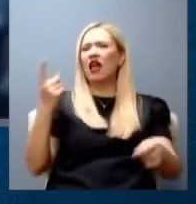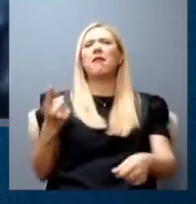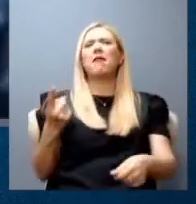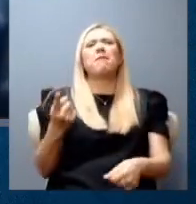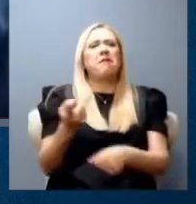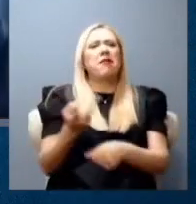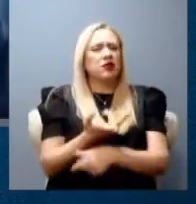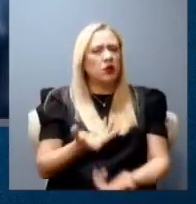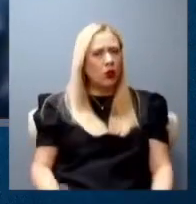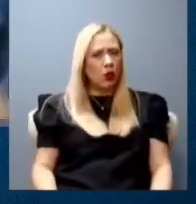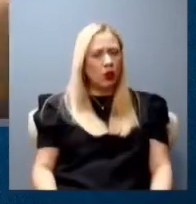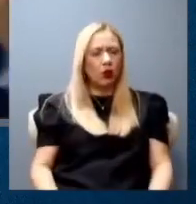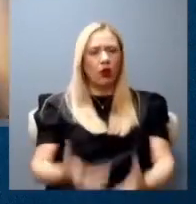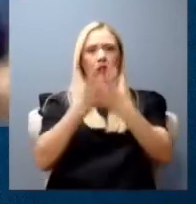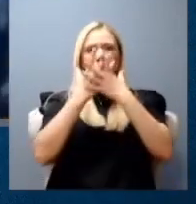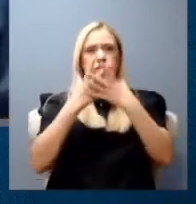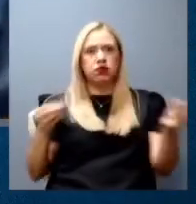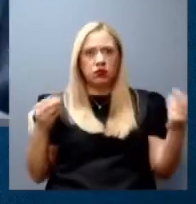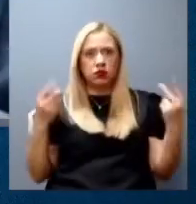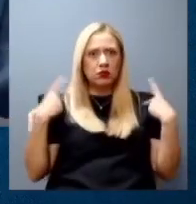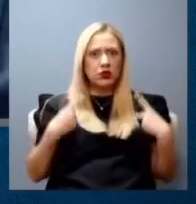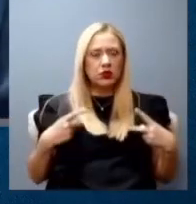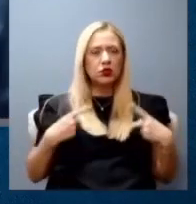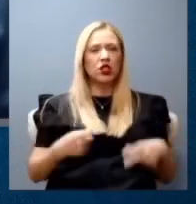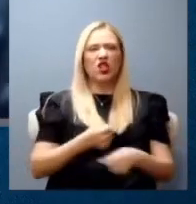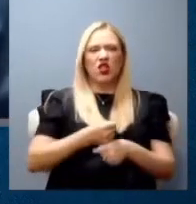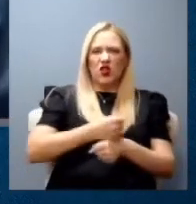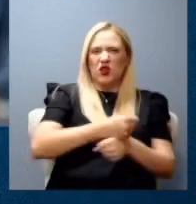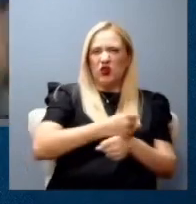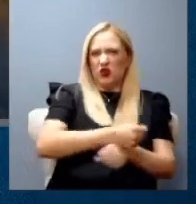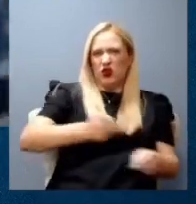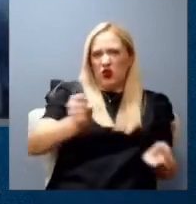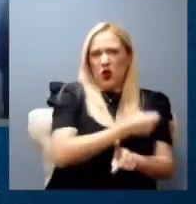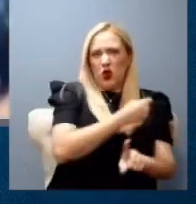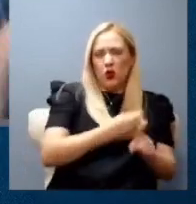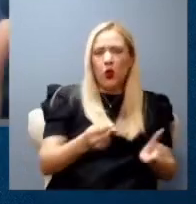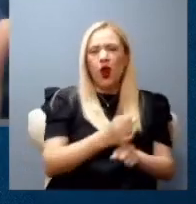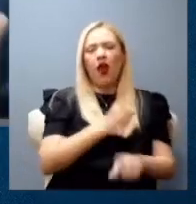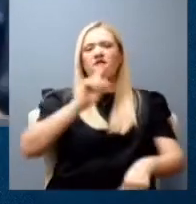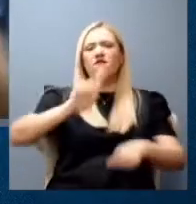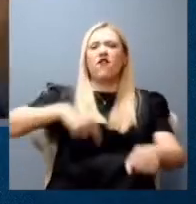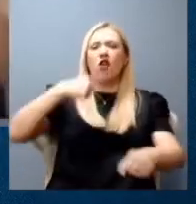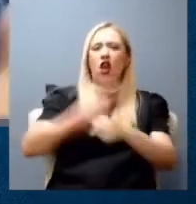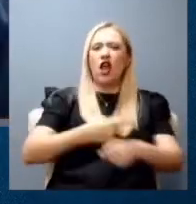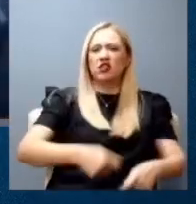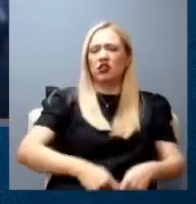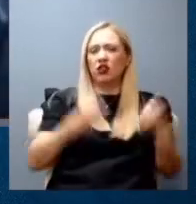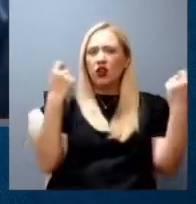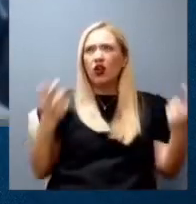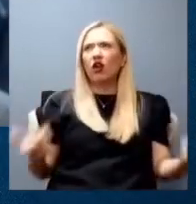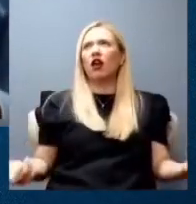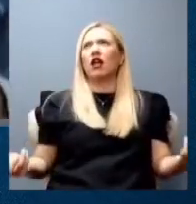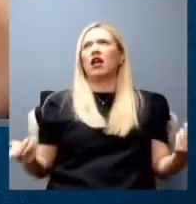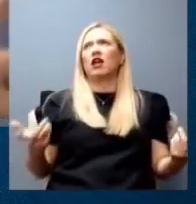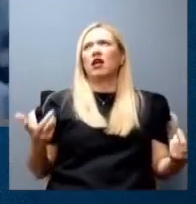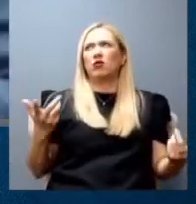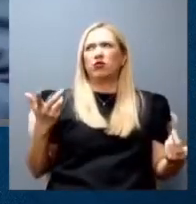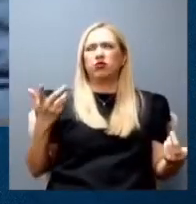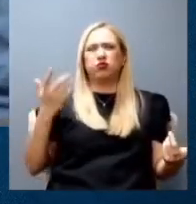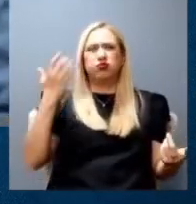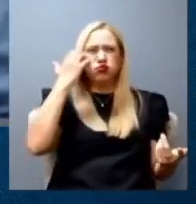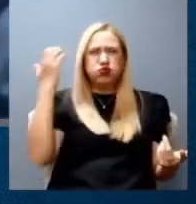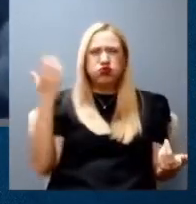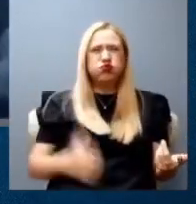de tortura, hemos hablado de ejecuciones, de desplazamiento, de violaciones sexuales, todo dentro de un contexto de alta criminalidad y